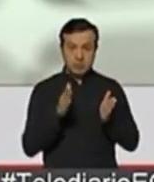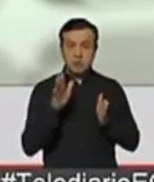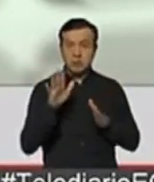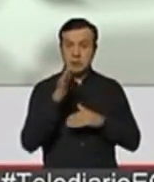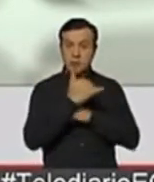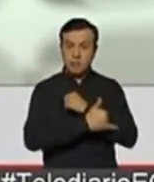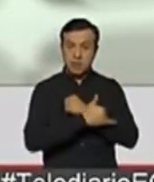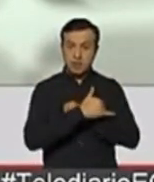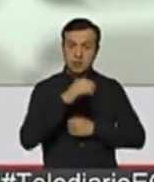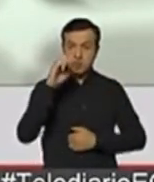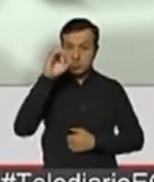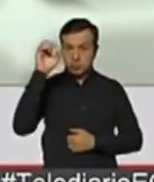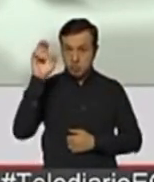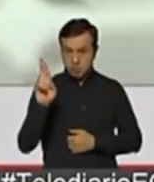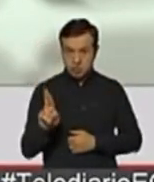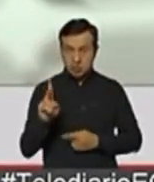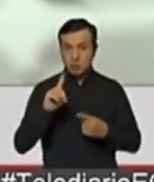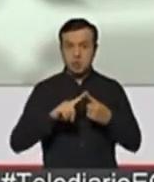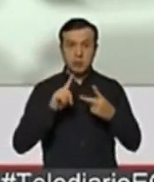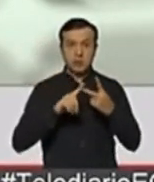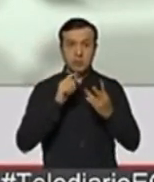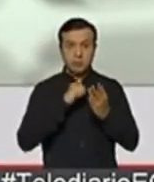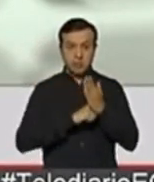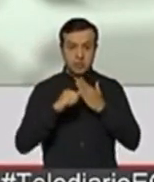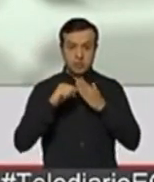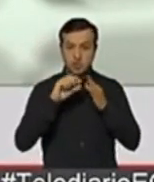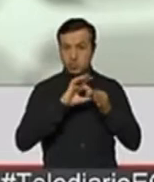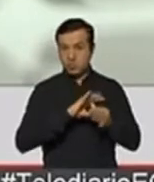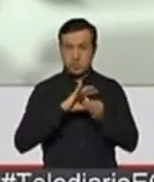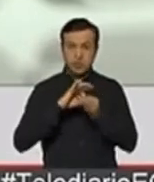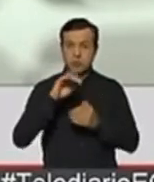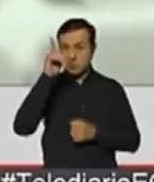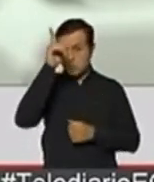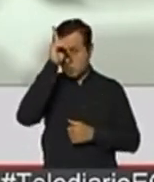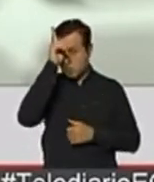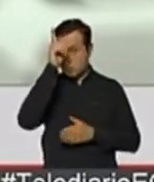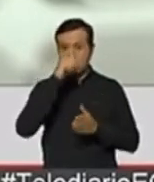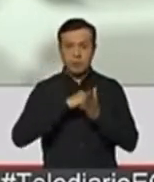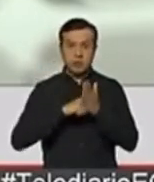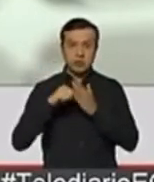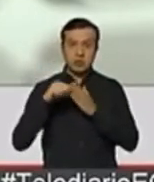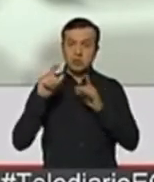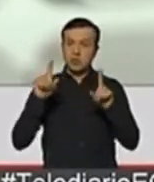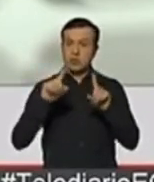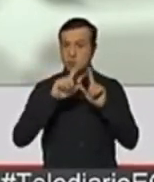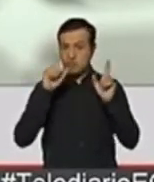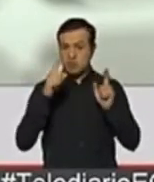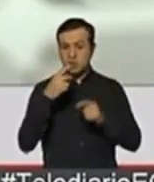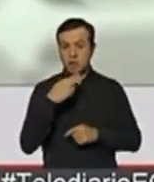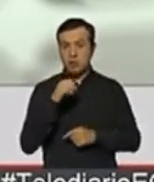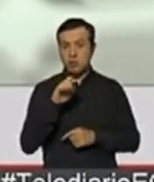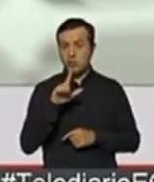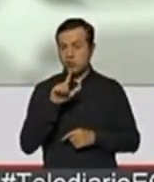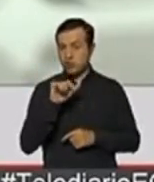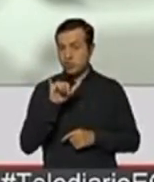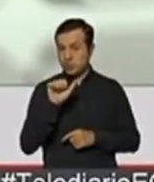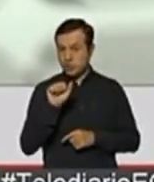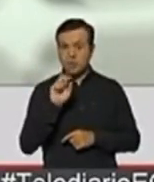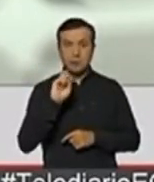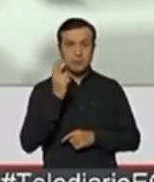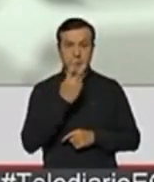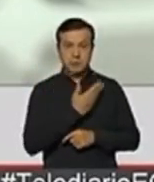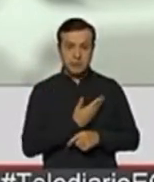Rica, del ministro de Cooperación alemana y también con el presidente ejecutivo de Holcim y también con la presencia del